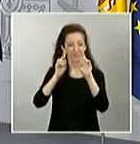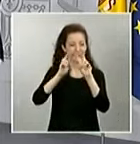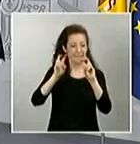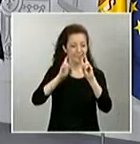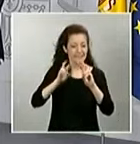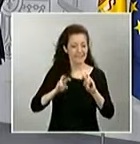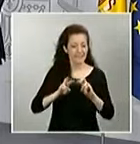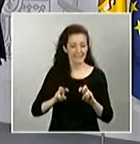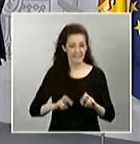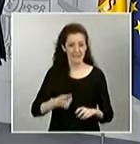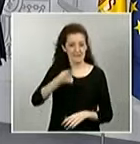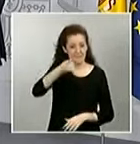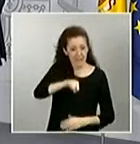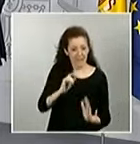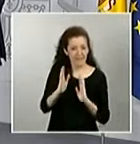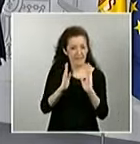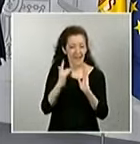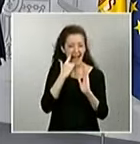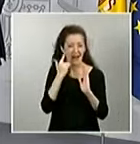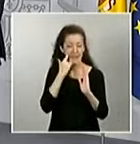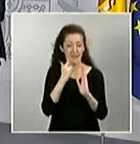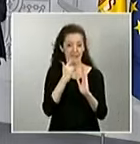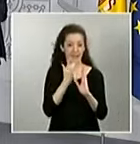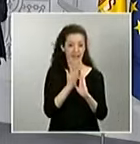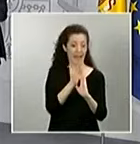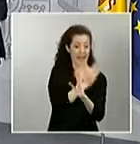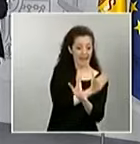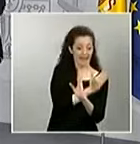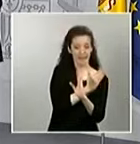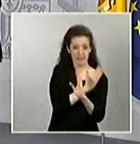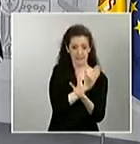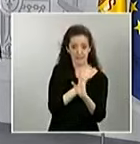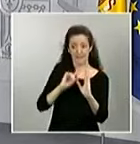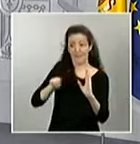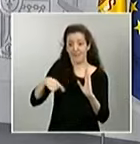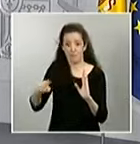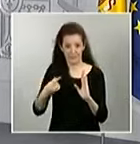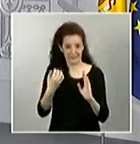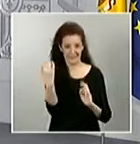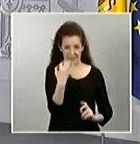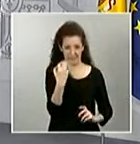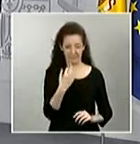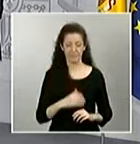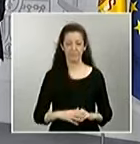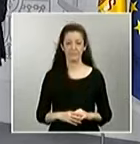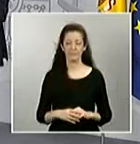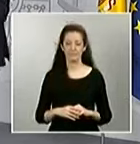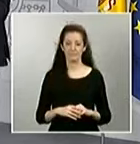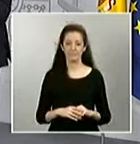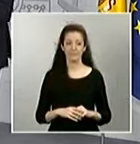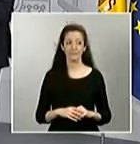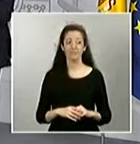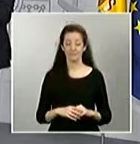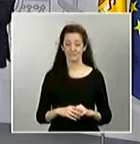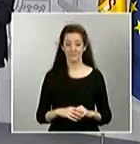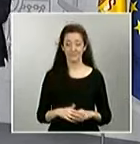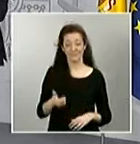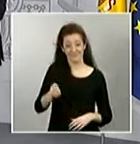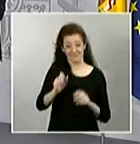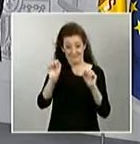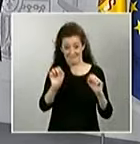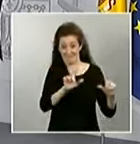exactamente lo que ocurrió antes y después de la crisis del coronavirus. En la siguiente transparencia lo que vemos es justo el corte